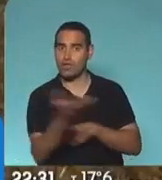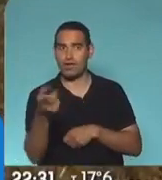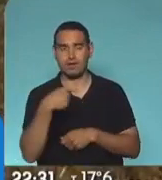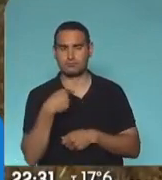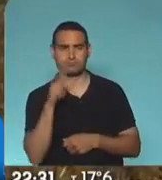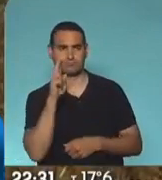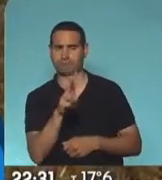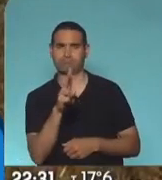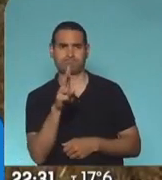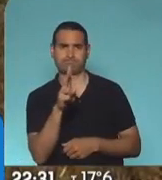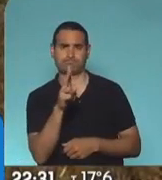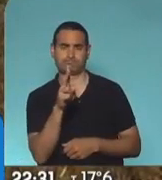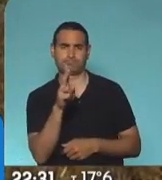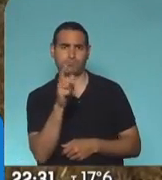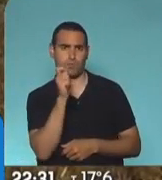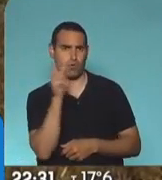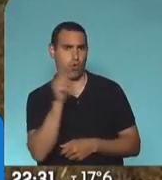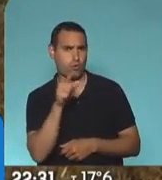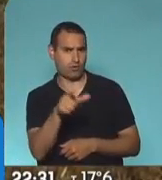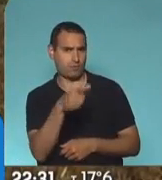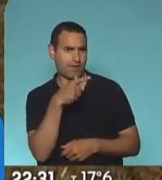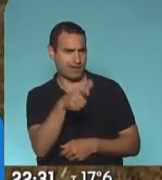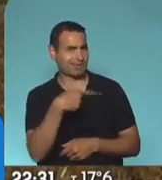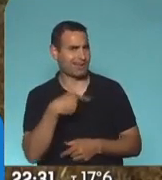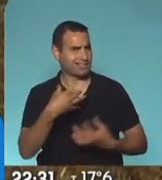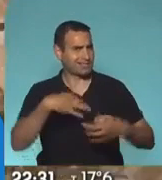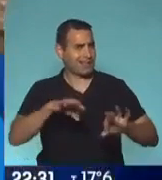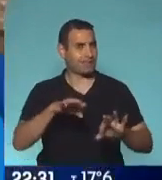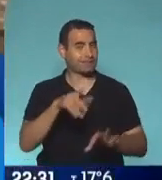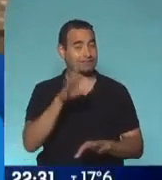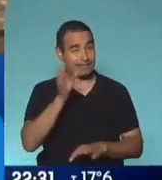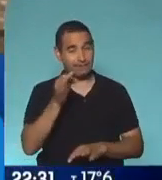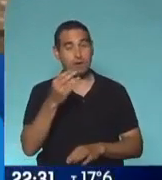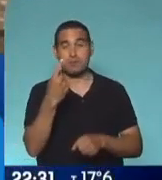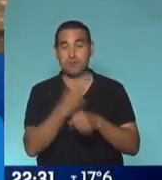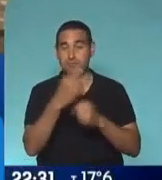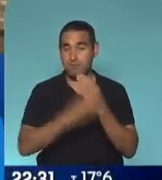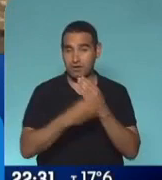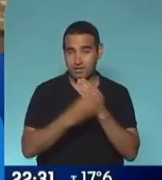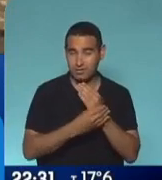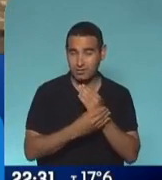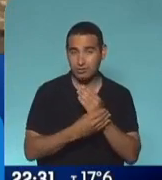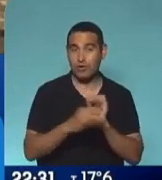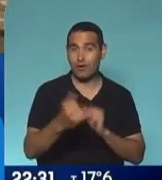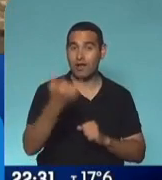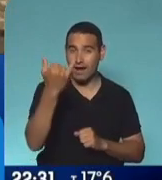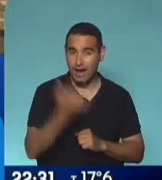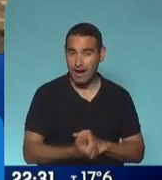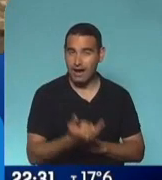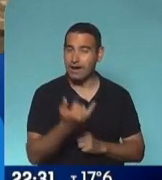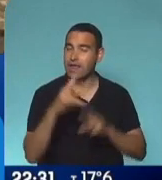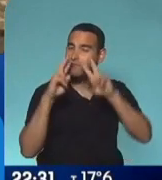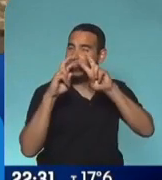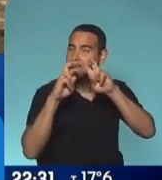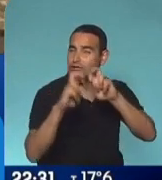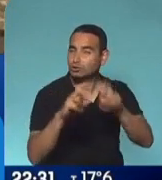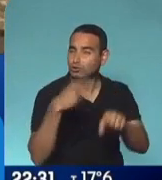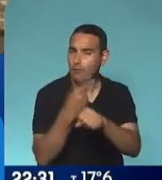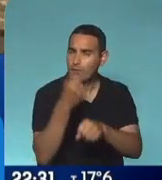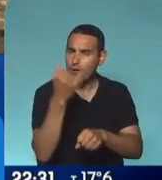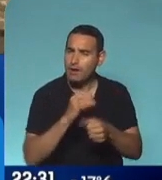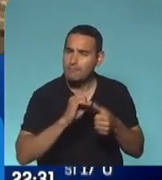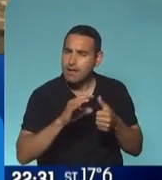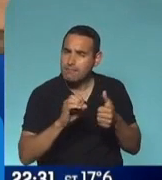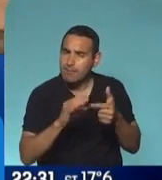lo ve como otra cosa que como un intento de salvarse. Sabemos que el primer ministro tiene fueros reforzados, es decir, no se lo puede investigar por una serie de delitos, entre